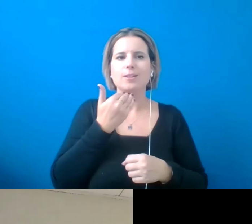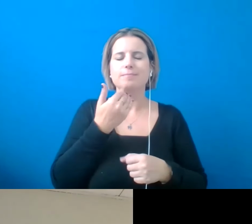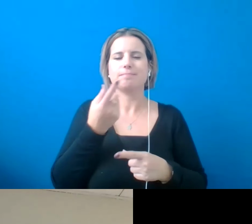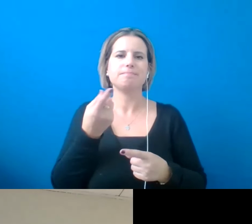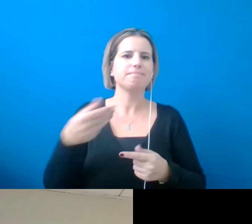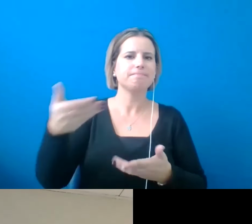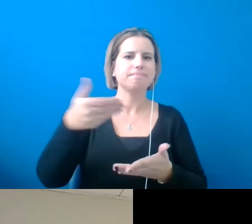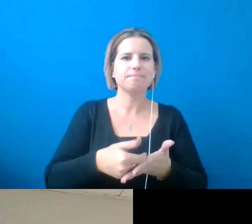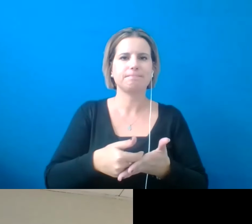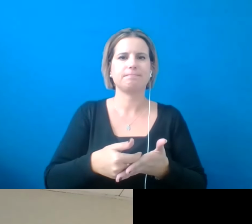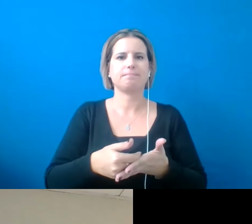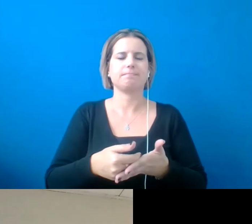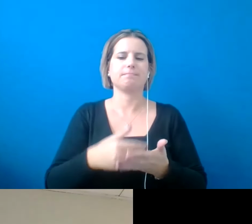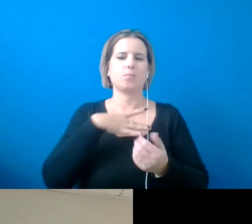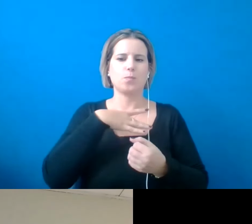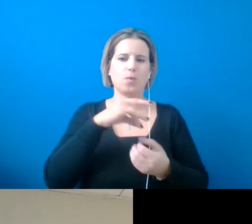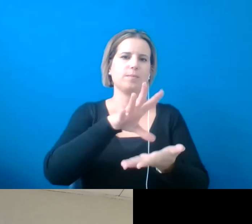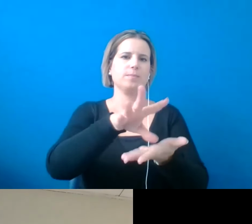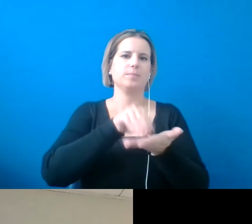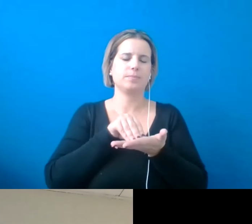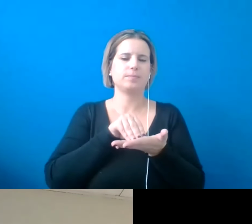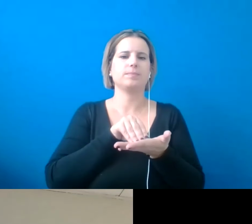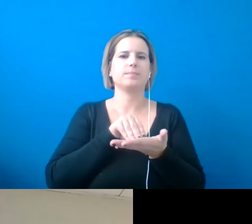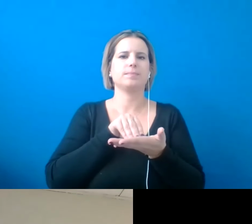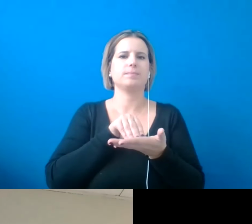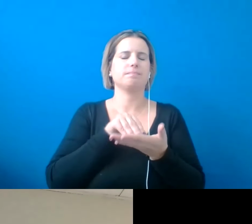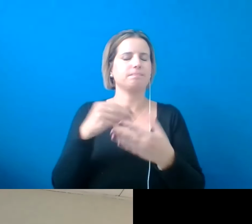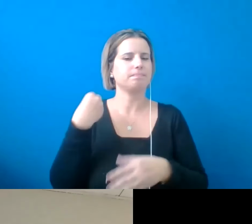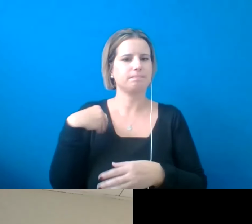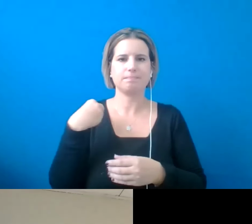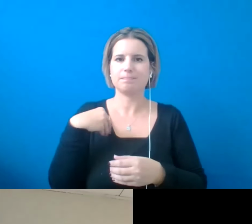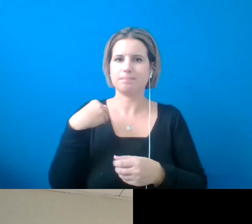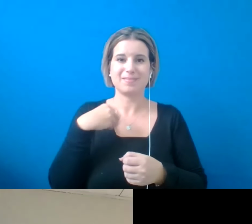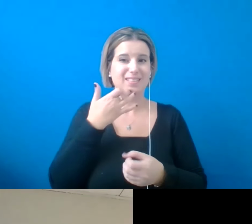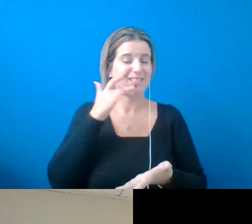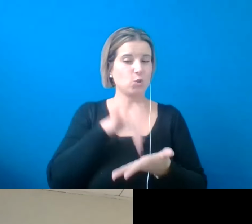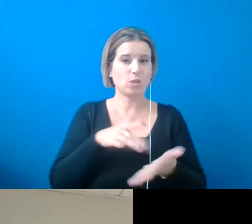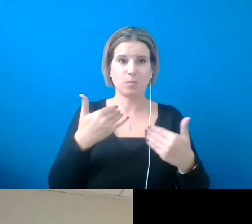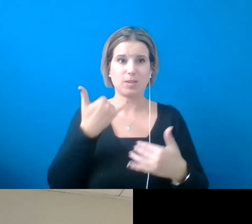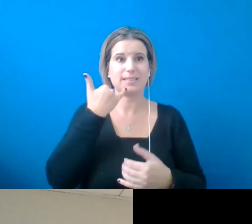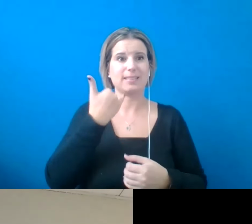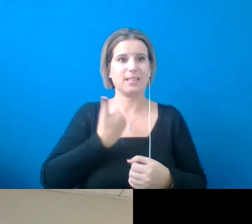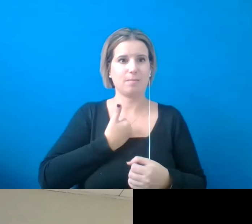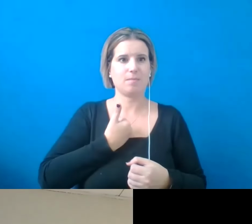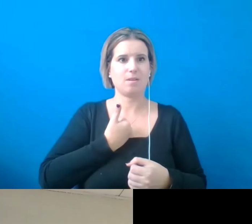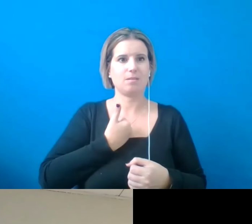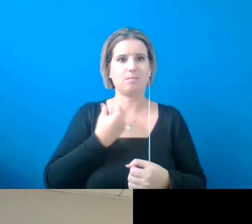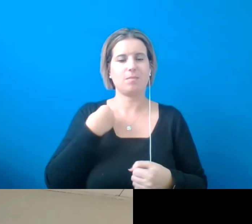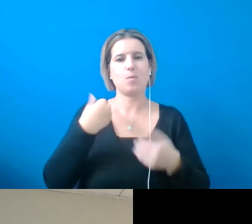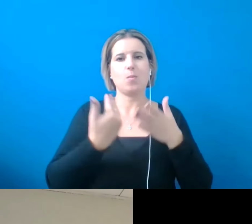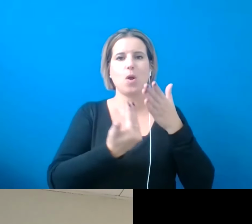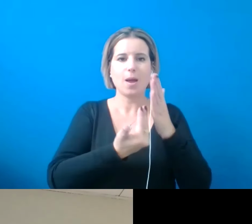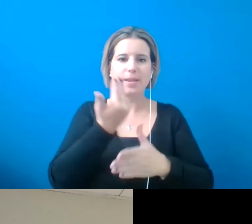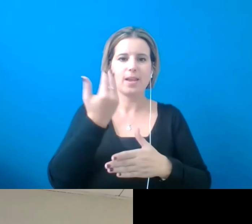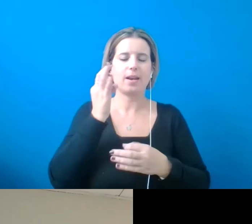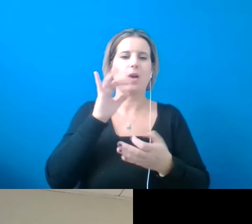demanda que se haga pues se pueda recoger y lo mismo si no es en el momento cuando llaman a lo largo de la mañana o